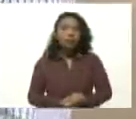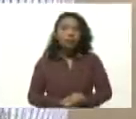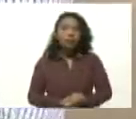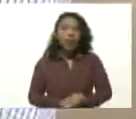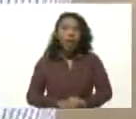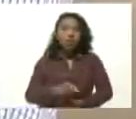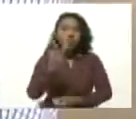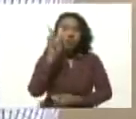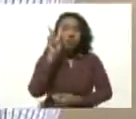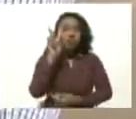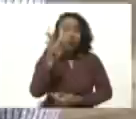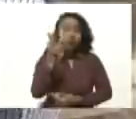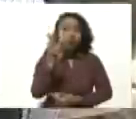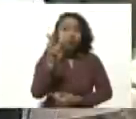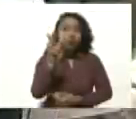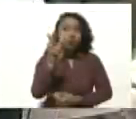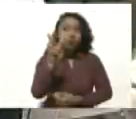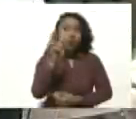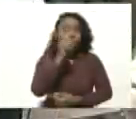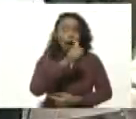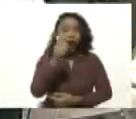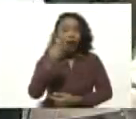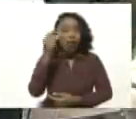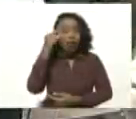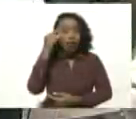Dos venezolanos por día.